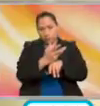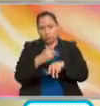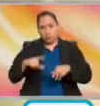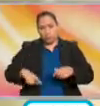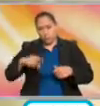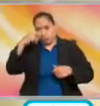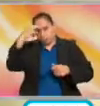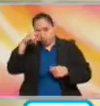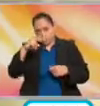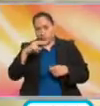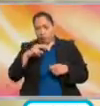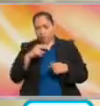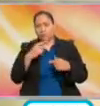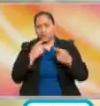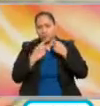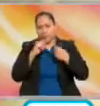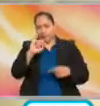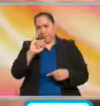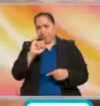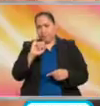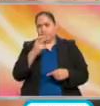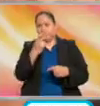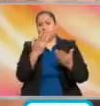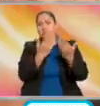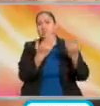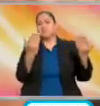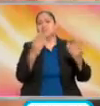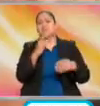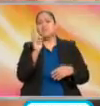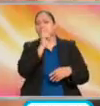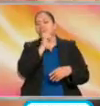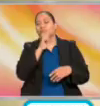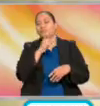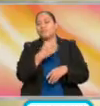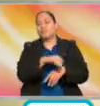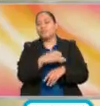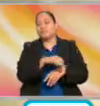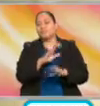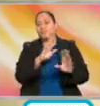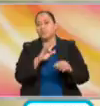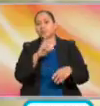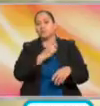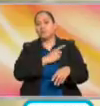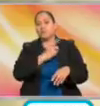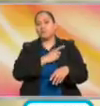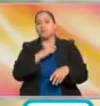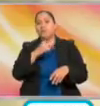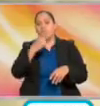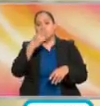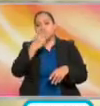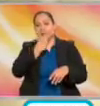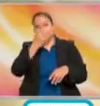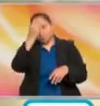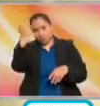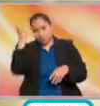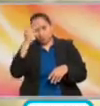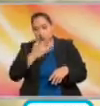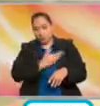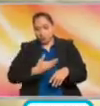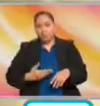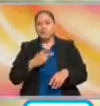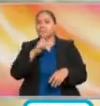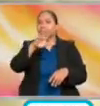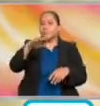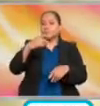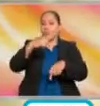de la frontera norte de México. Así que este muro es meramente simbólico, es una propuesta de campaña muy rentable, que vamos a construir un muro, que